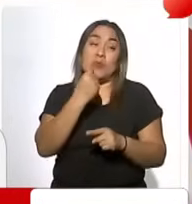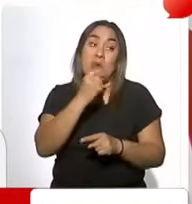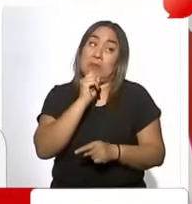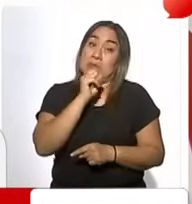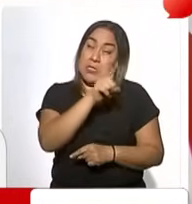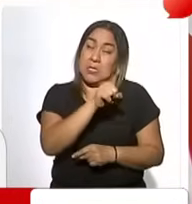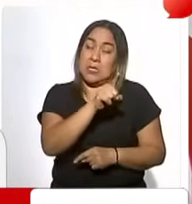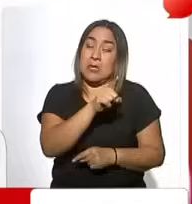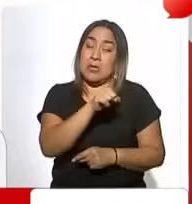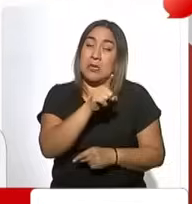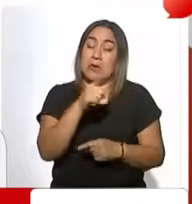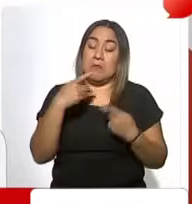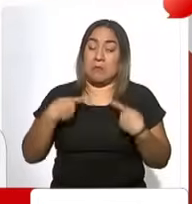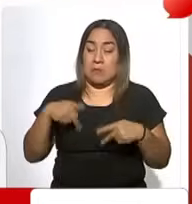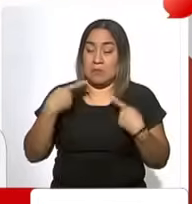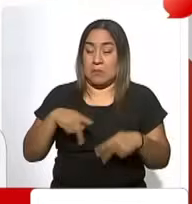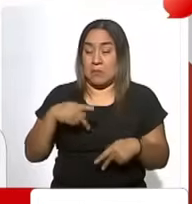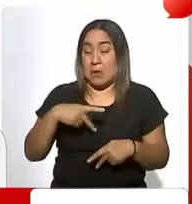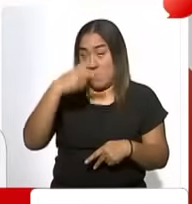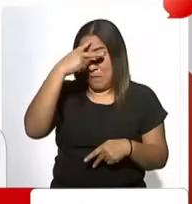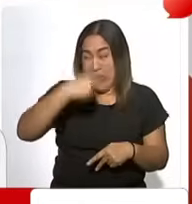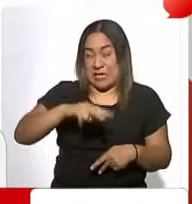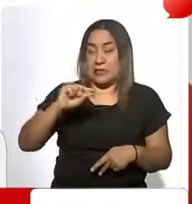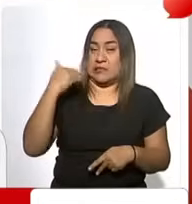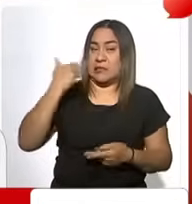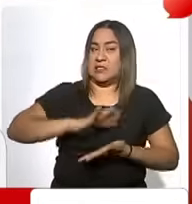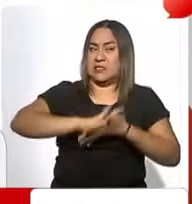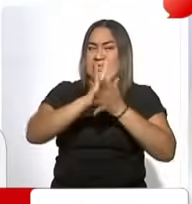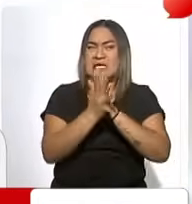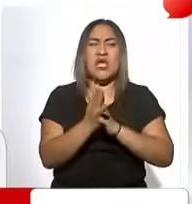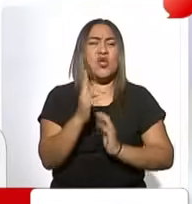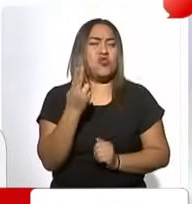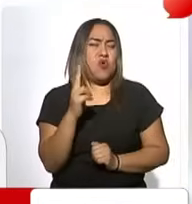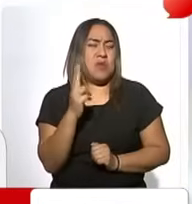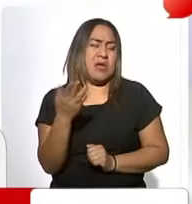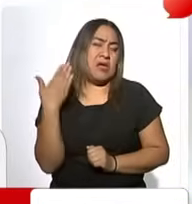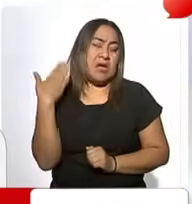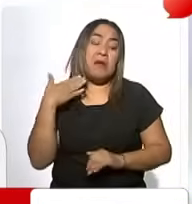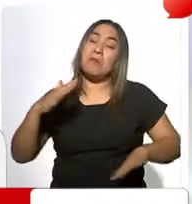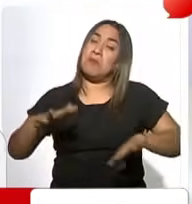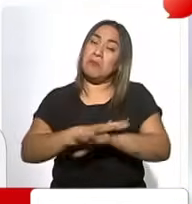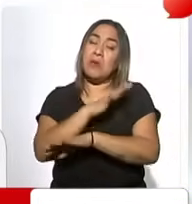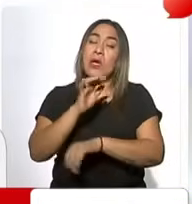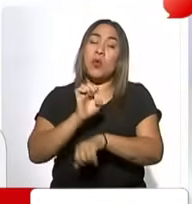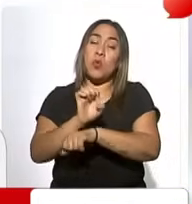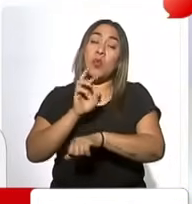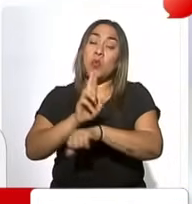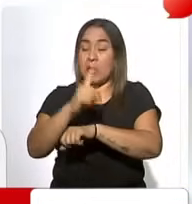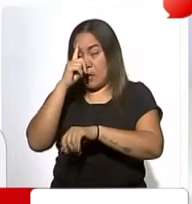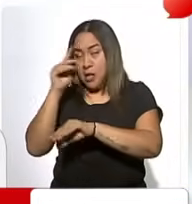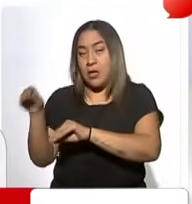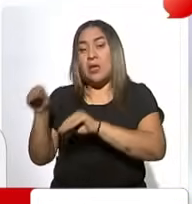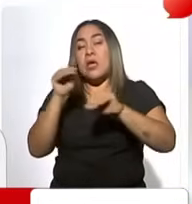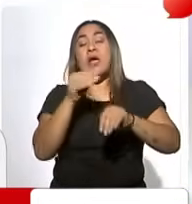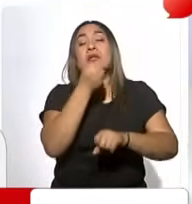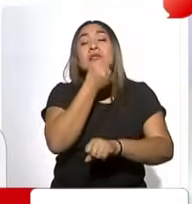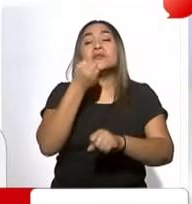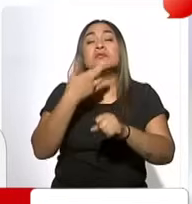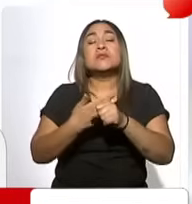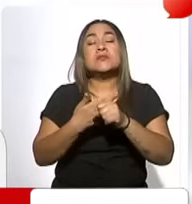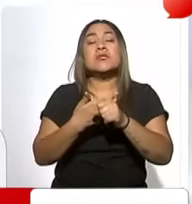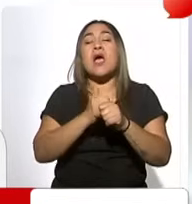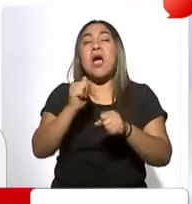una ciudadana mexicana nacionalizada recién en noviembre del año anterior como ecuatoriana para asumir al Ministerio de el